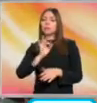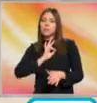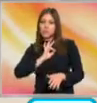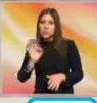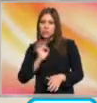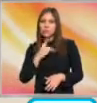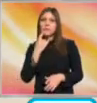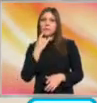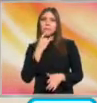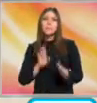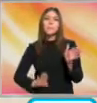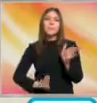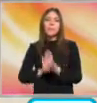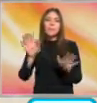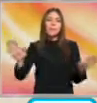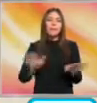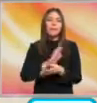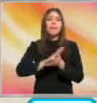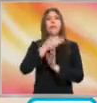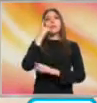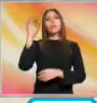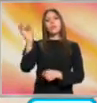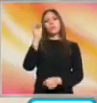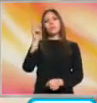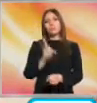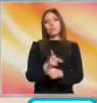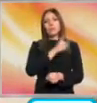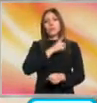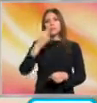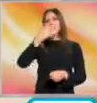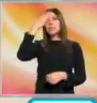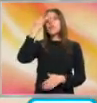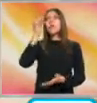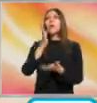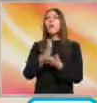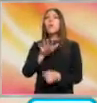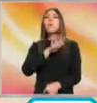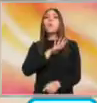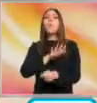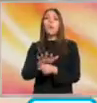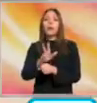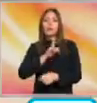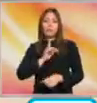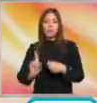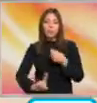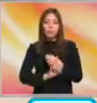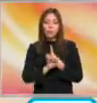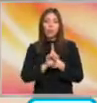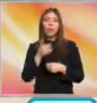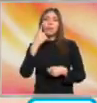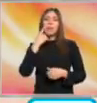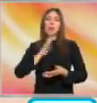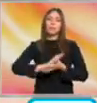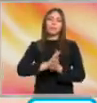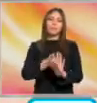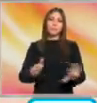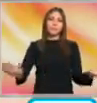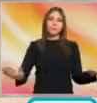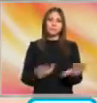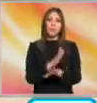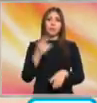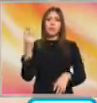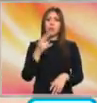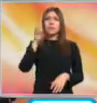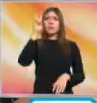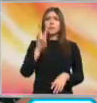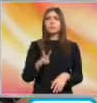no tienen por qué ser malas, sino que por el contrario hay que identificarlas, mi Quique. Claro, y hay que verlo, ¿no? convertirlas en fortalezas. Y Eso. ser bien objetivos para saber